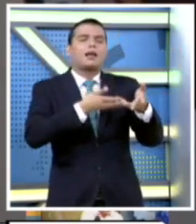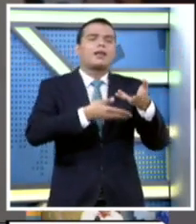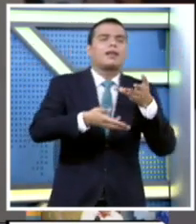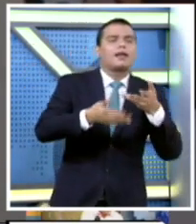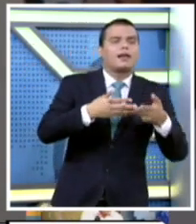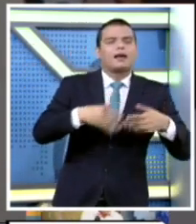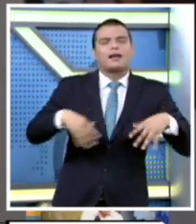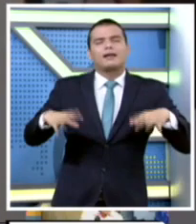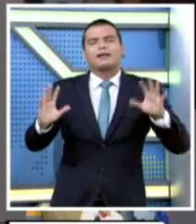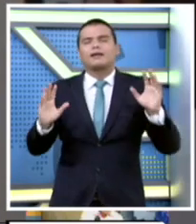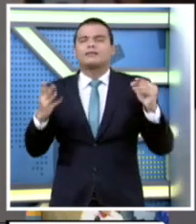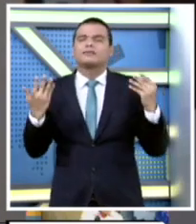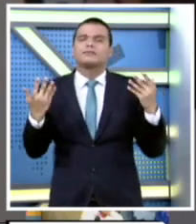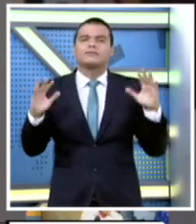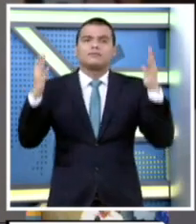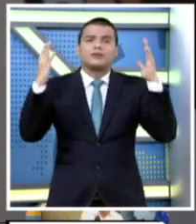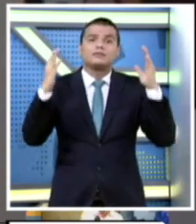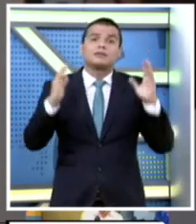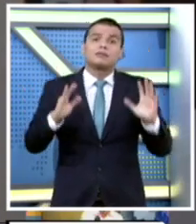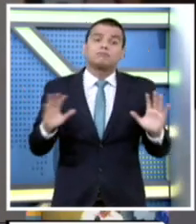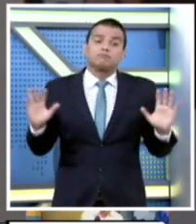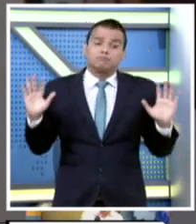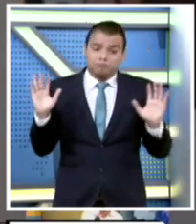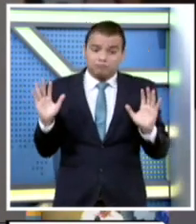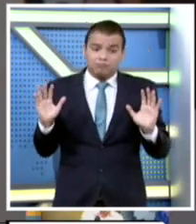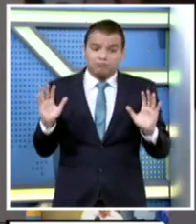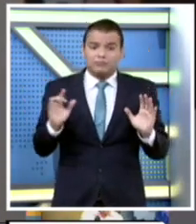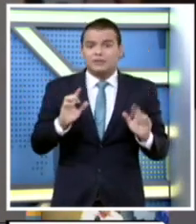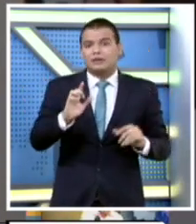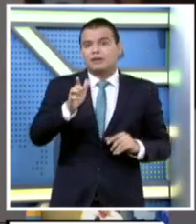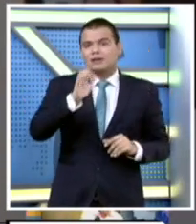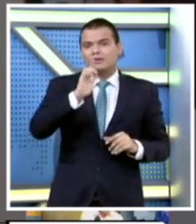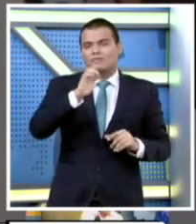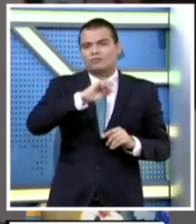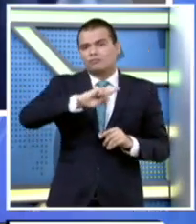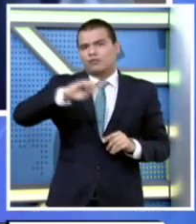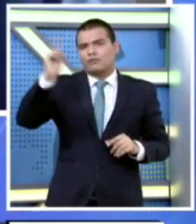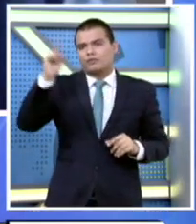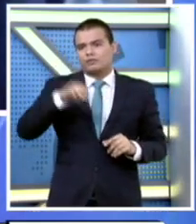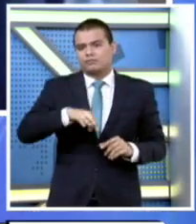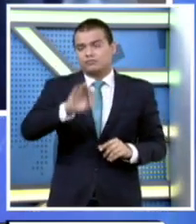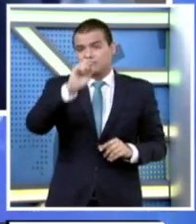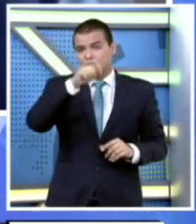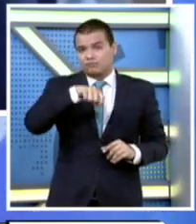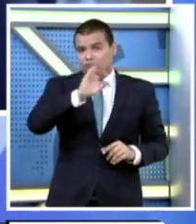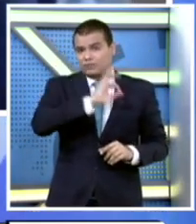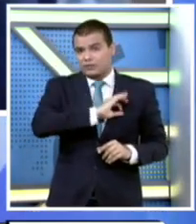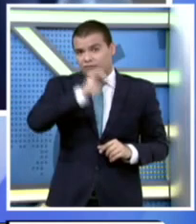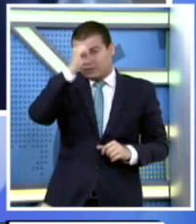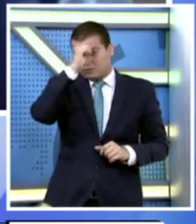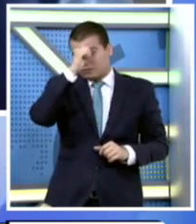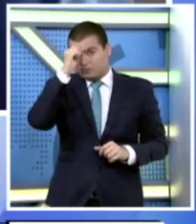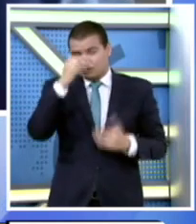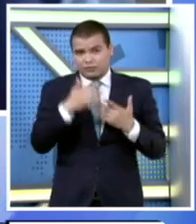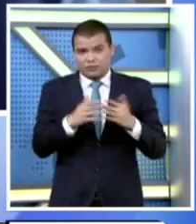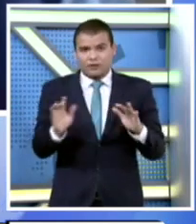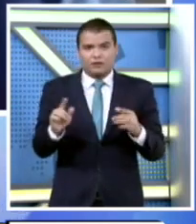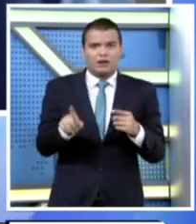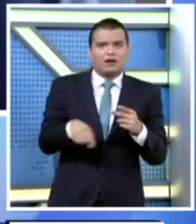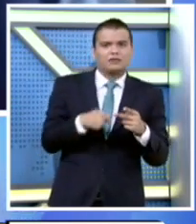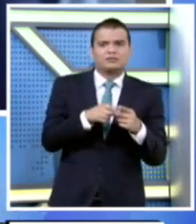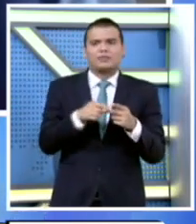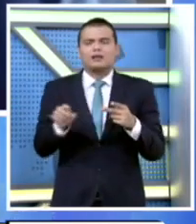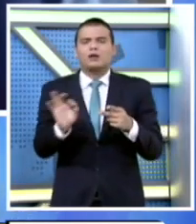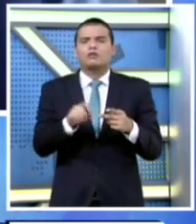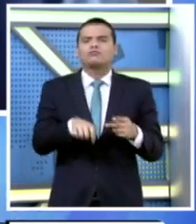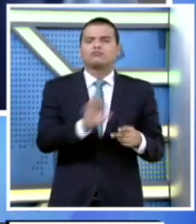desinhiben tomando licor, sí vamos a tener ley seca este fin de semana. Alcalde, ¿se va a extender por toda la semana o solamente el fin